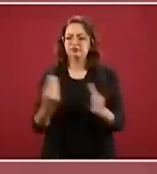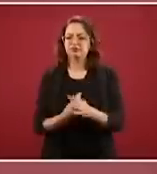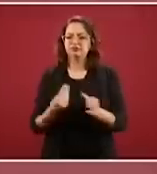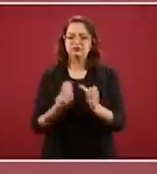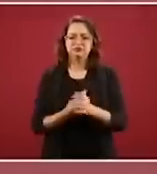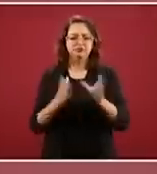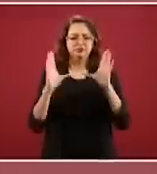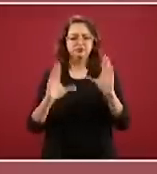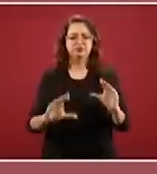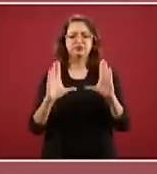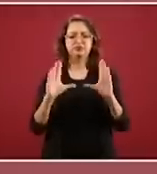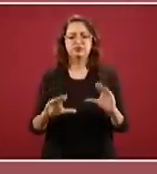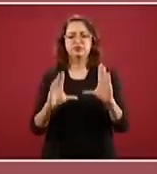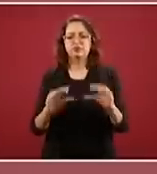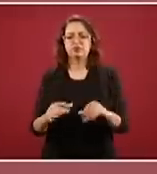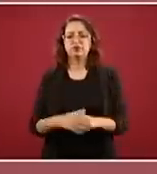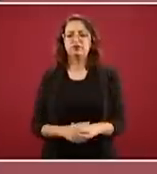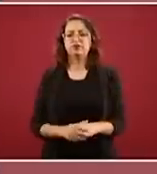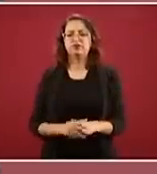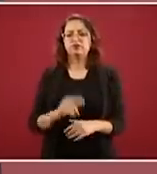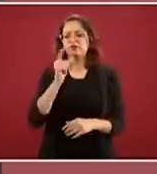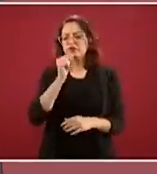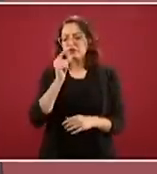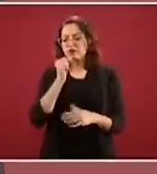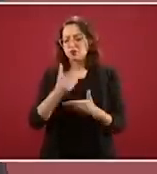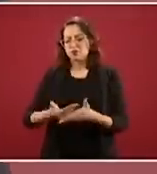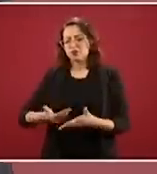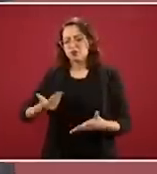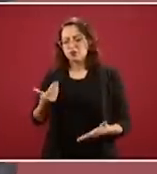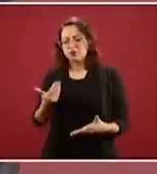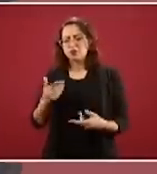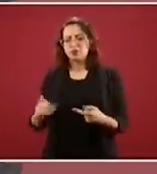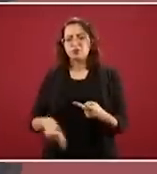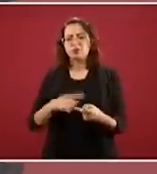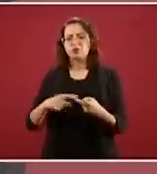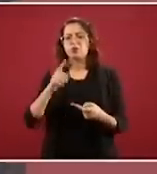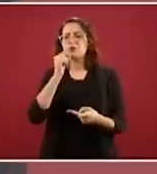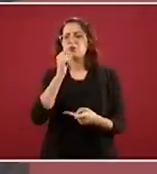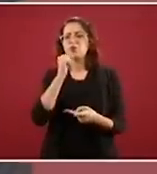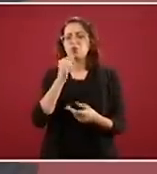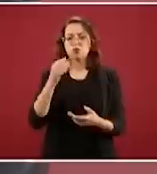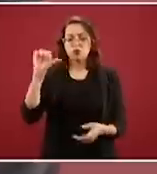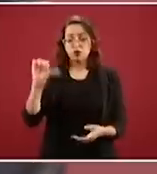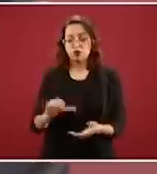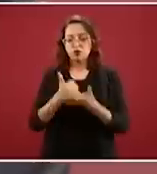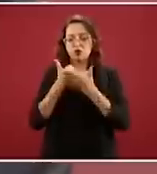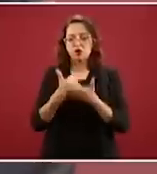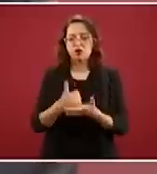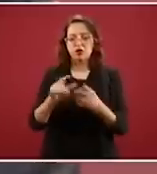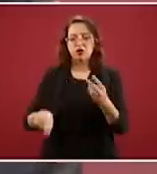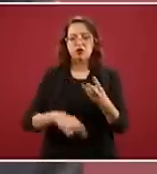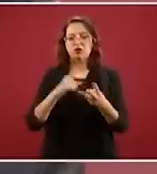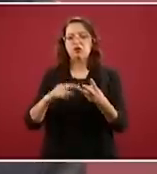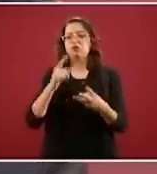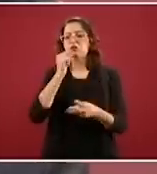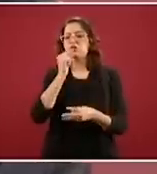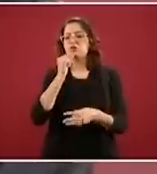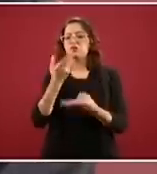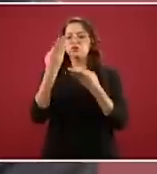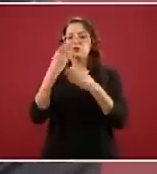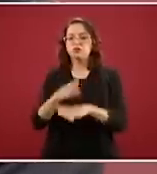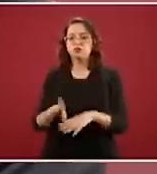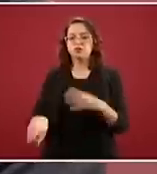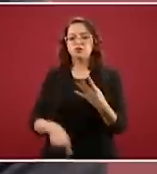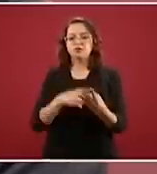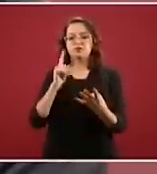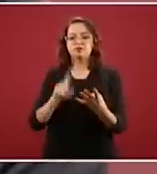capacitación, la policía preventiva, la policía auxiliar, la policía bancaria